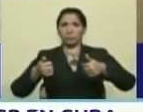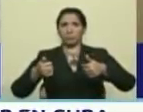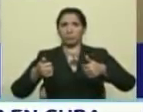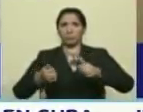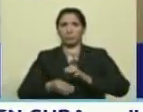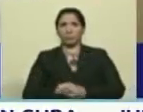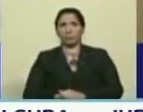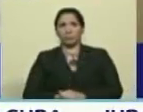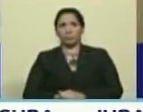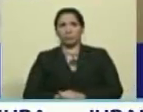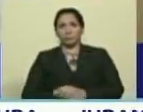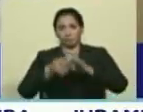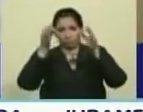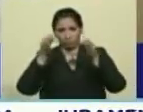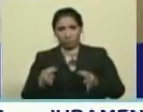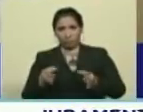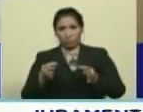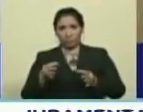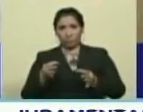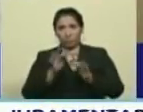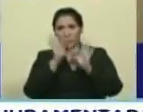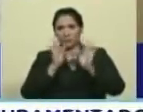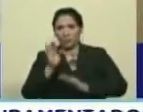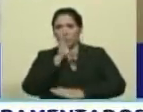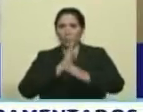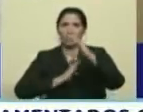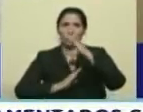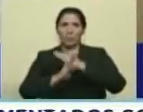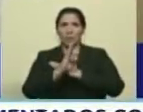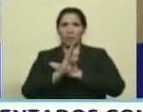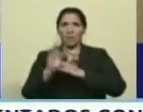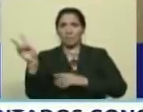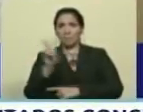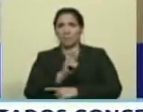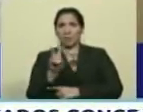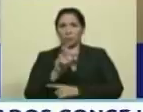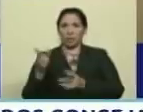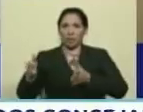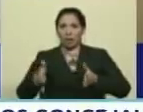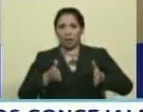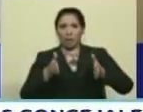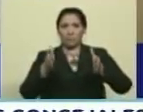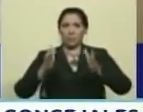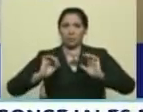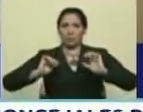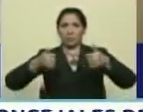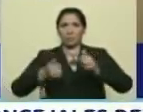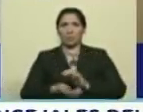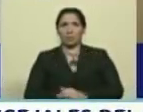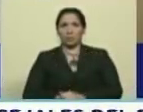decir, de manera modesta, humilde, Venezuela ha iniciado un camino